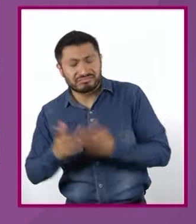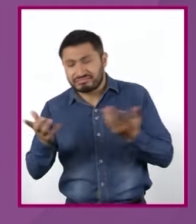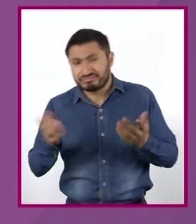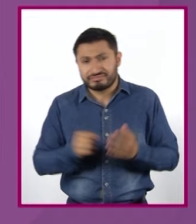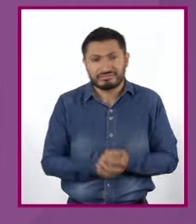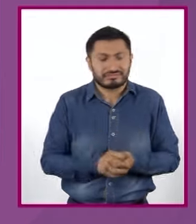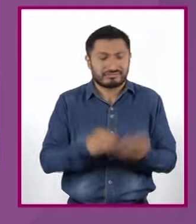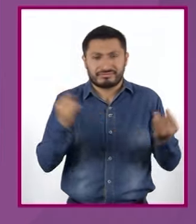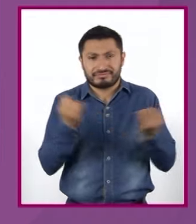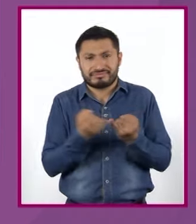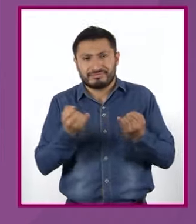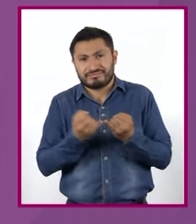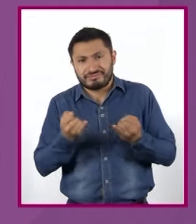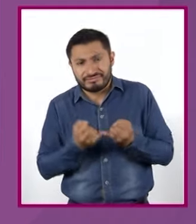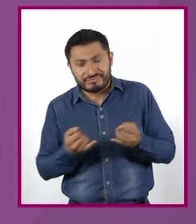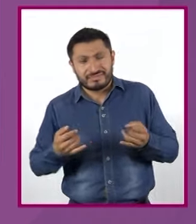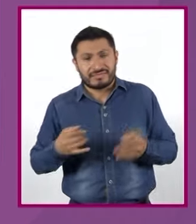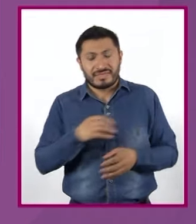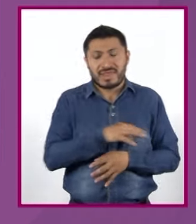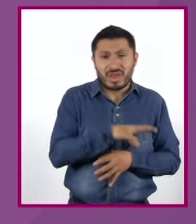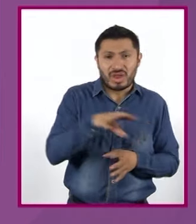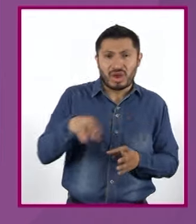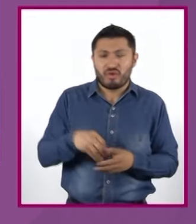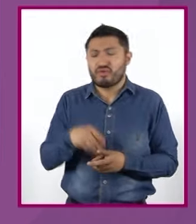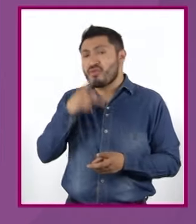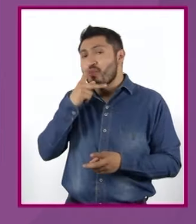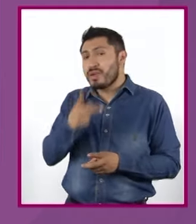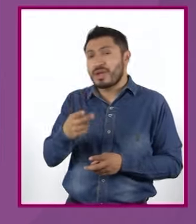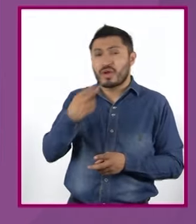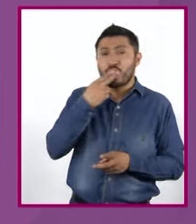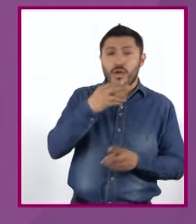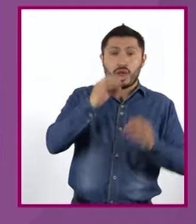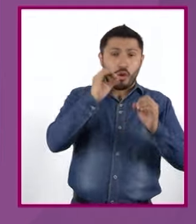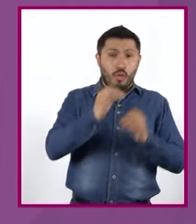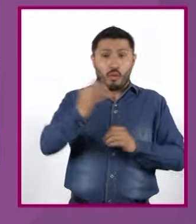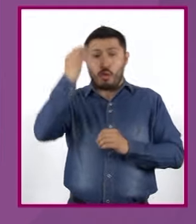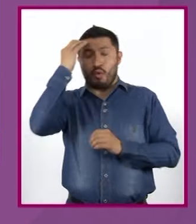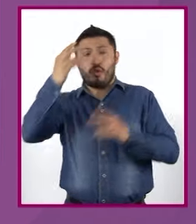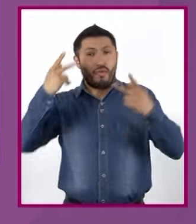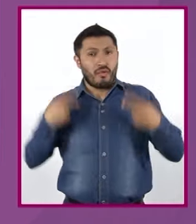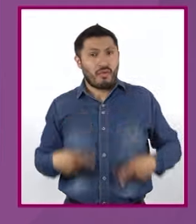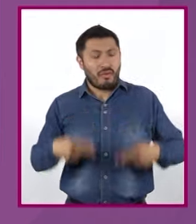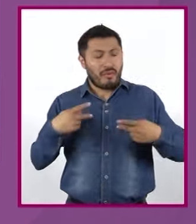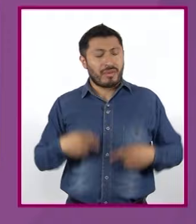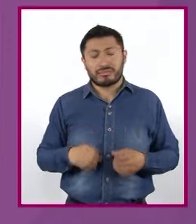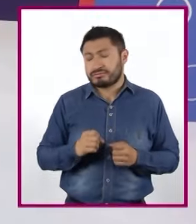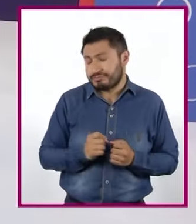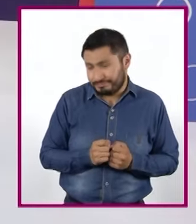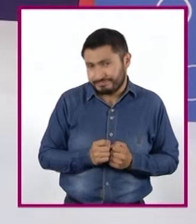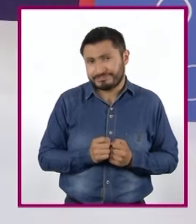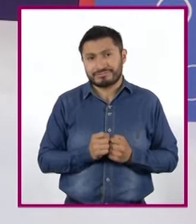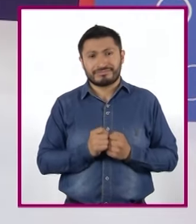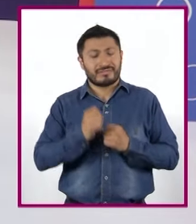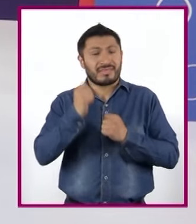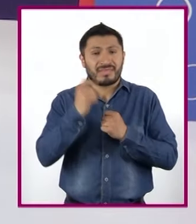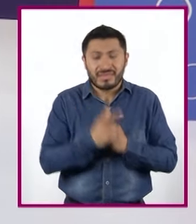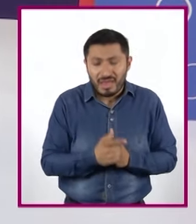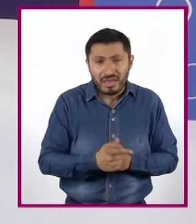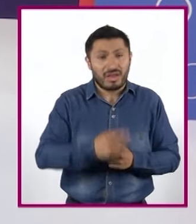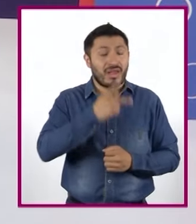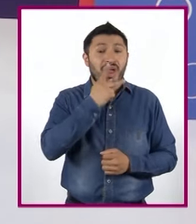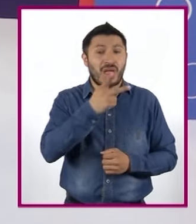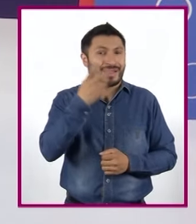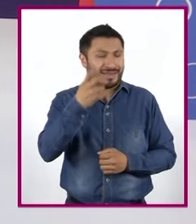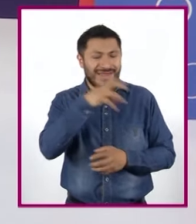Y también el conjunto de palabras que usa o conoce alguien. Y el vocabulario puede ser compartido